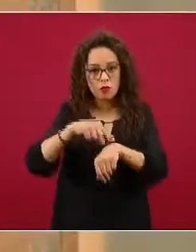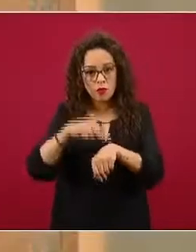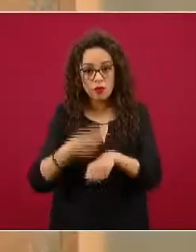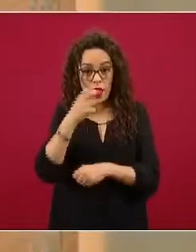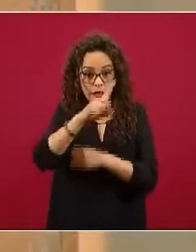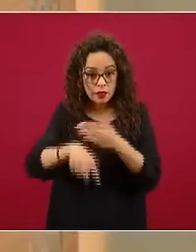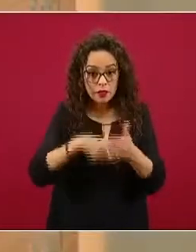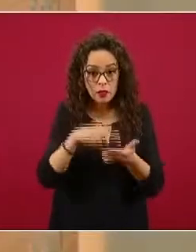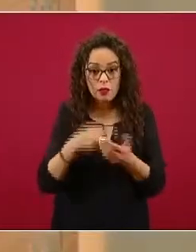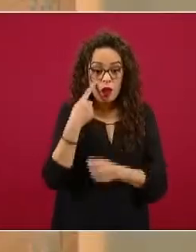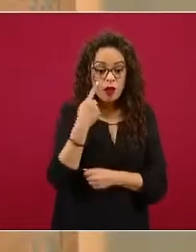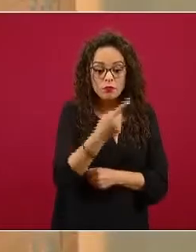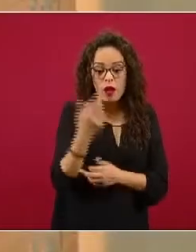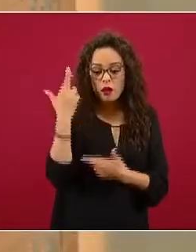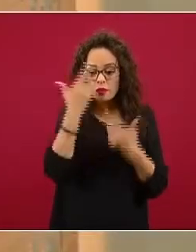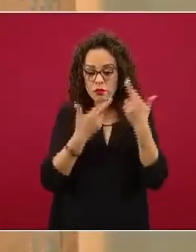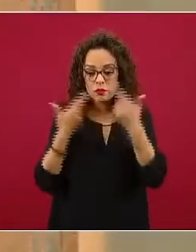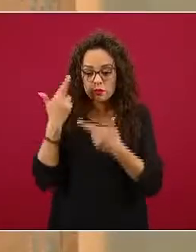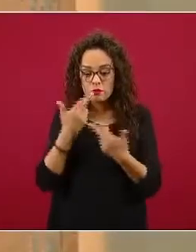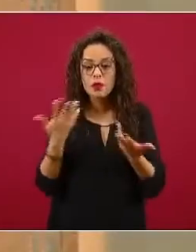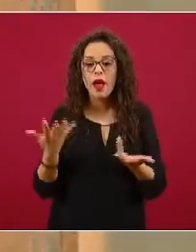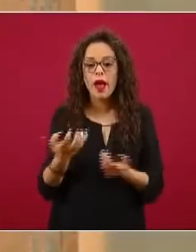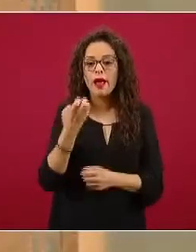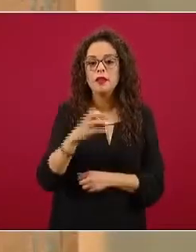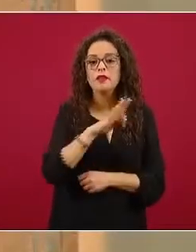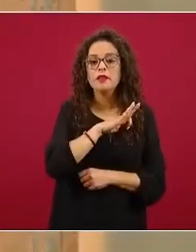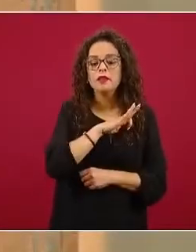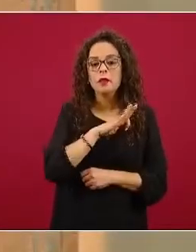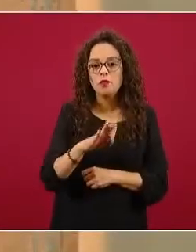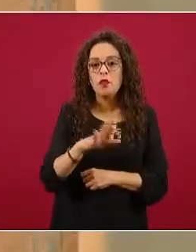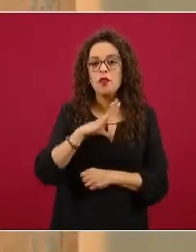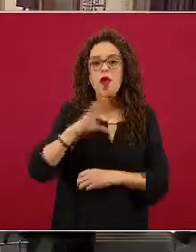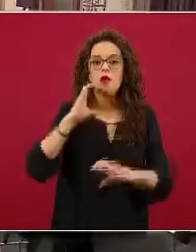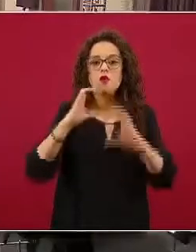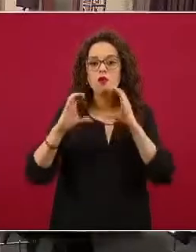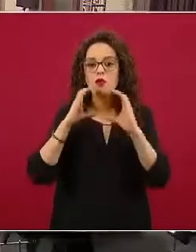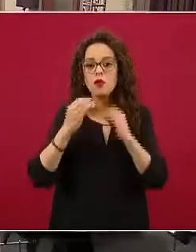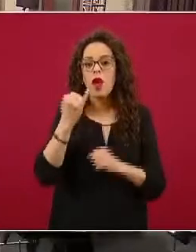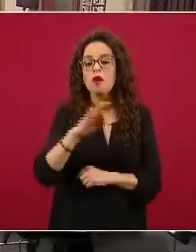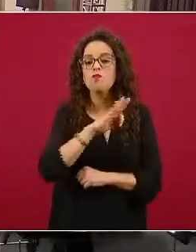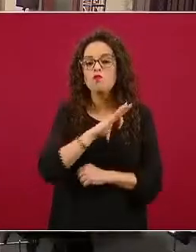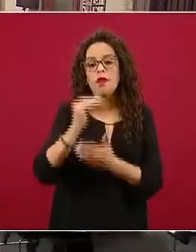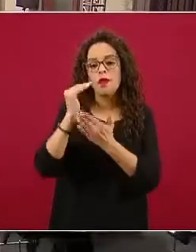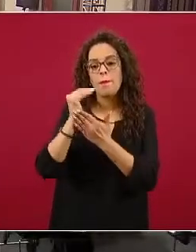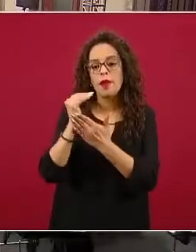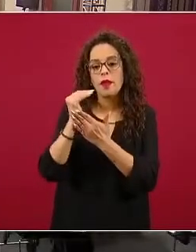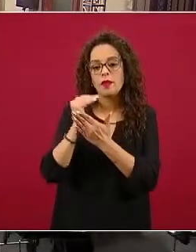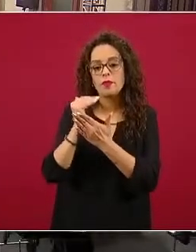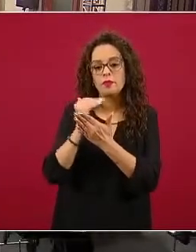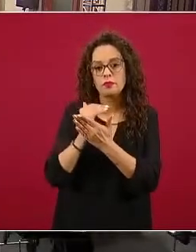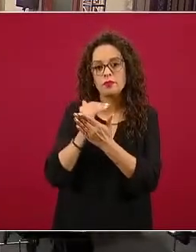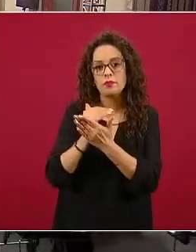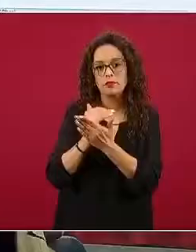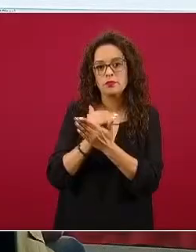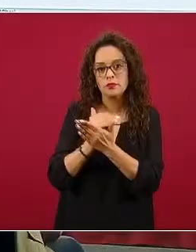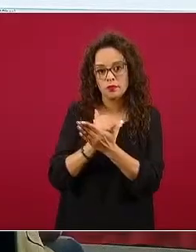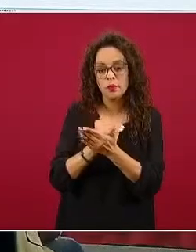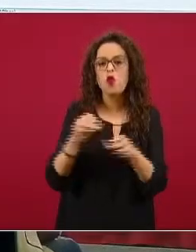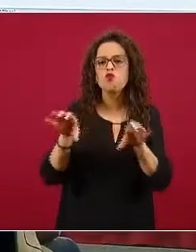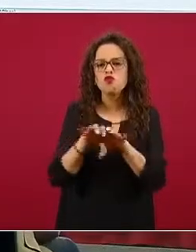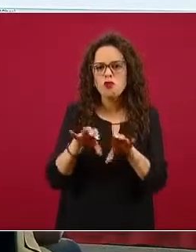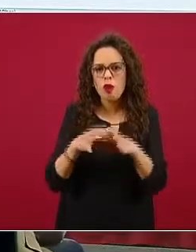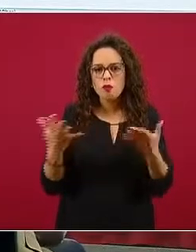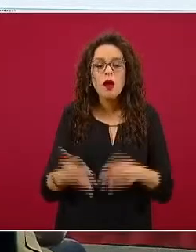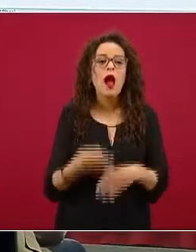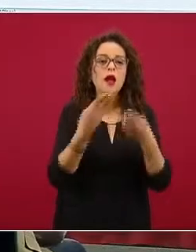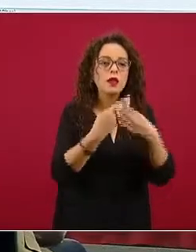estos lugares para que podamos tener acercamiento y disminuyamos la brecha donde van casa por casa. Un tema muy